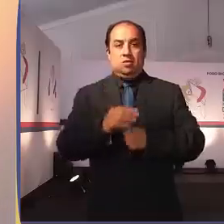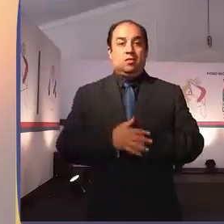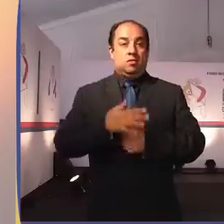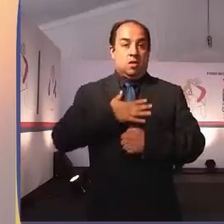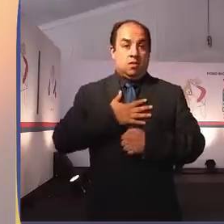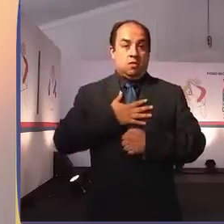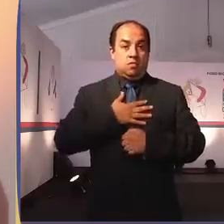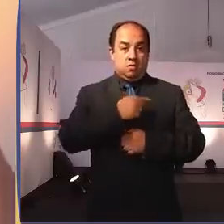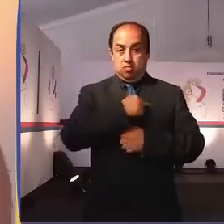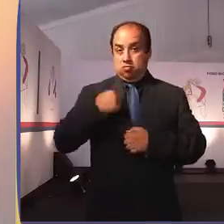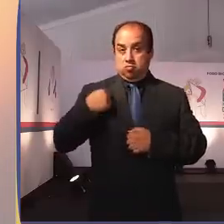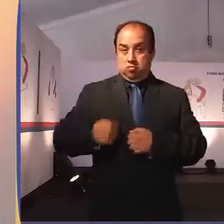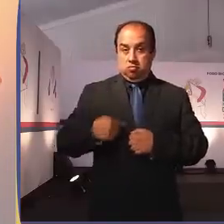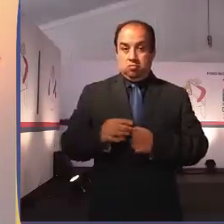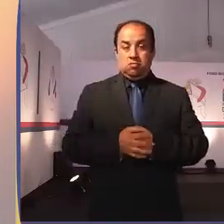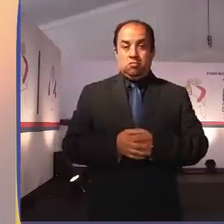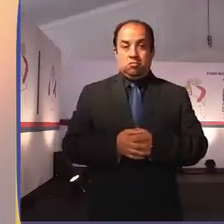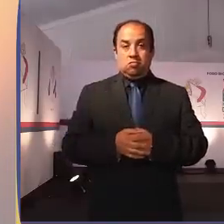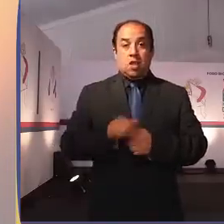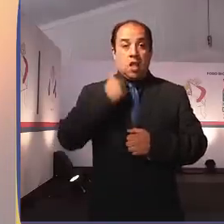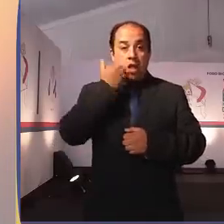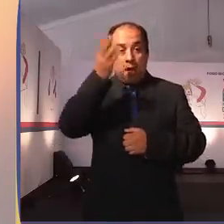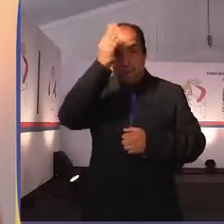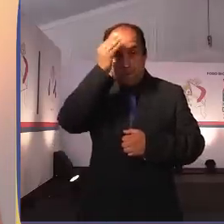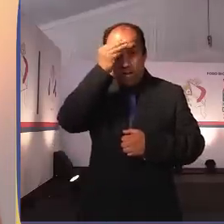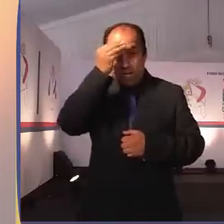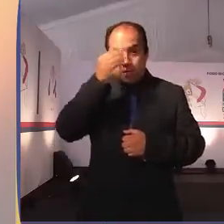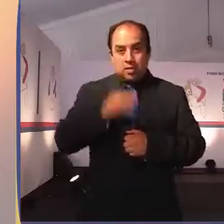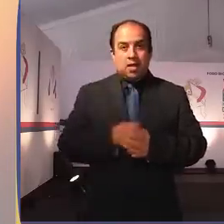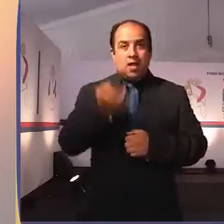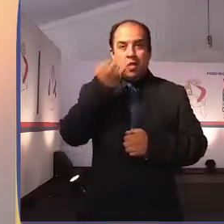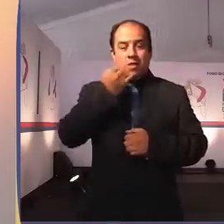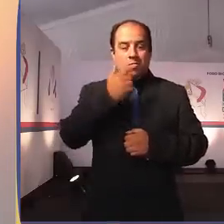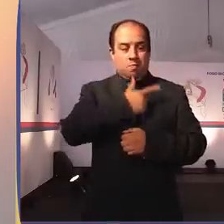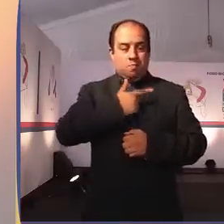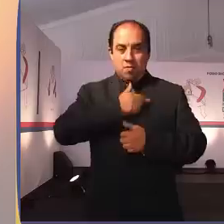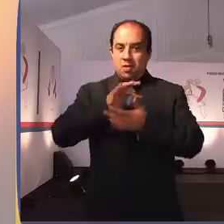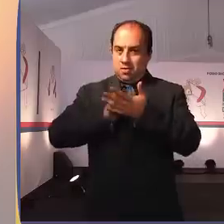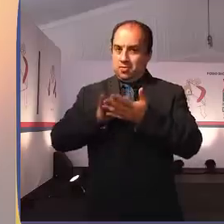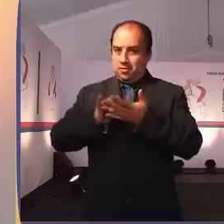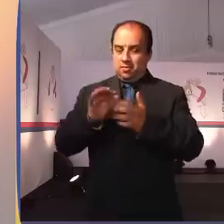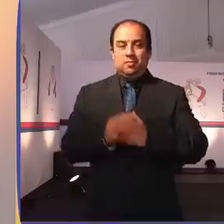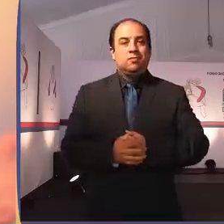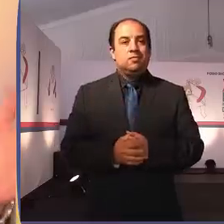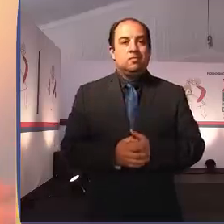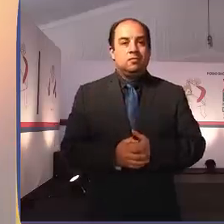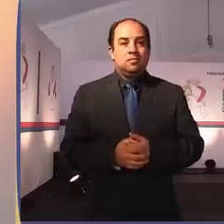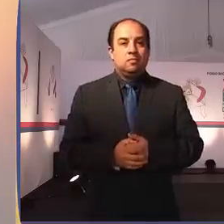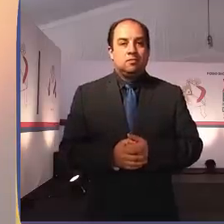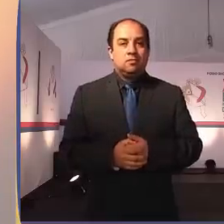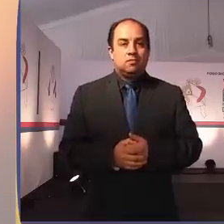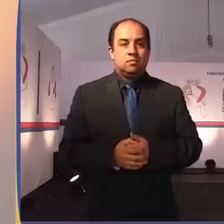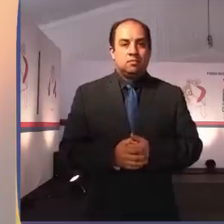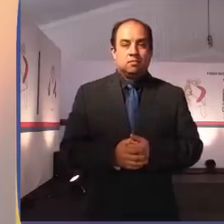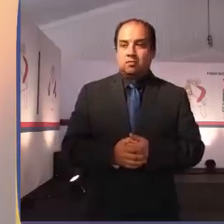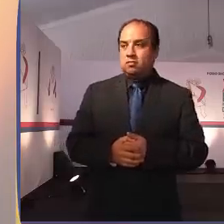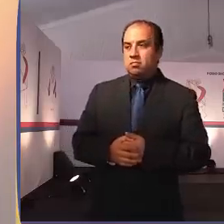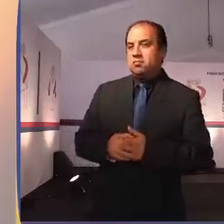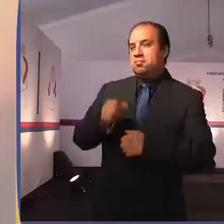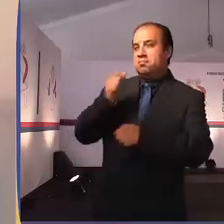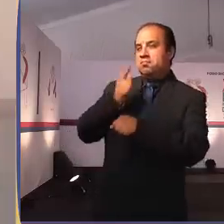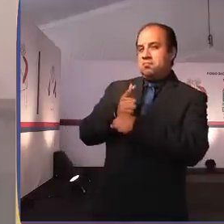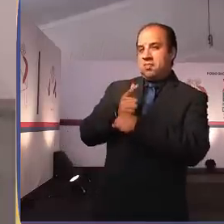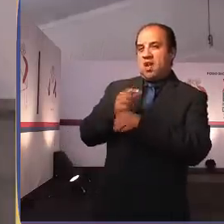hecho, el chino ya lo quiero aprender, porque es el idioma que me gusta para leer. El árabe también. ¿Se dan cuenta